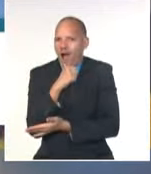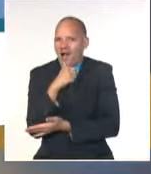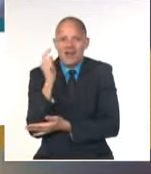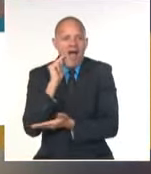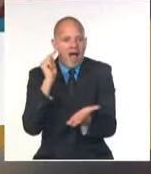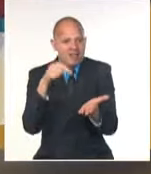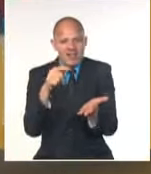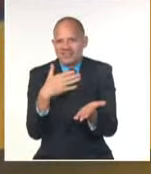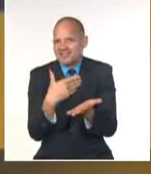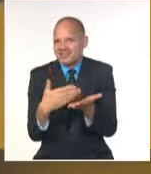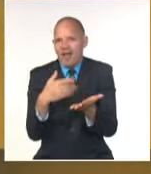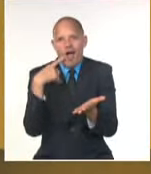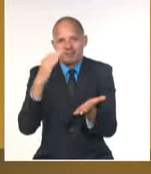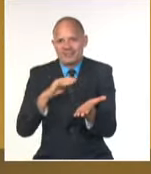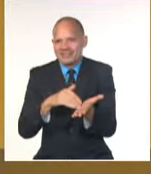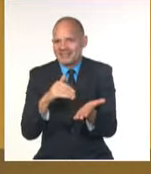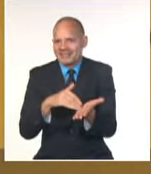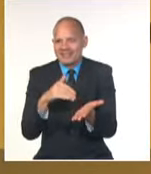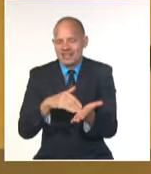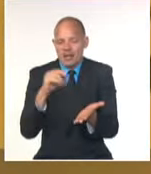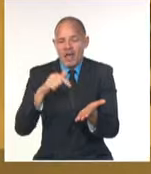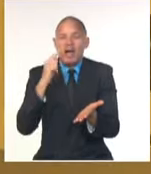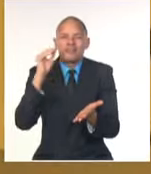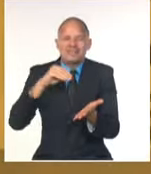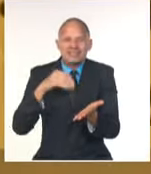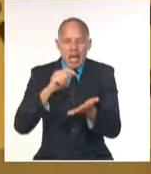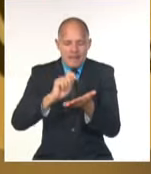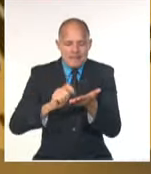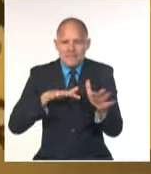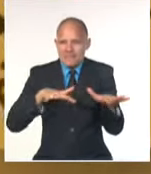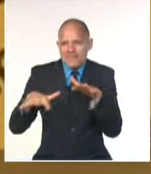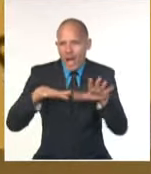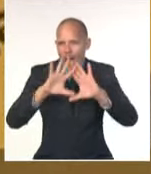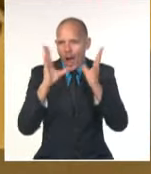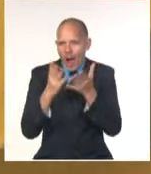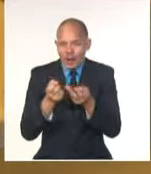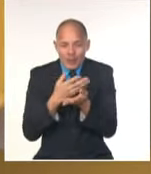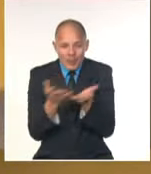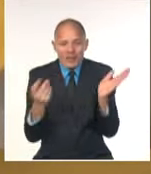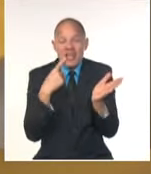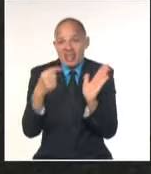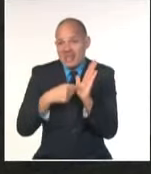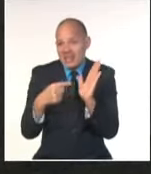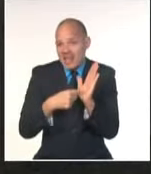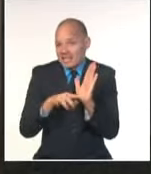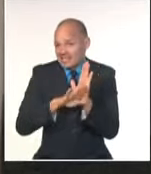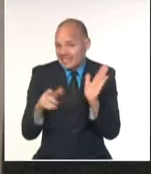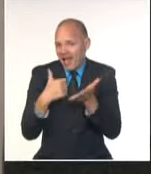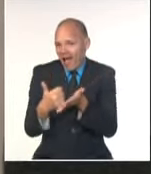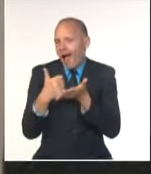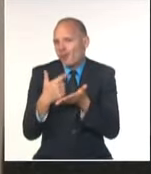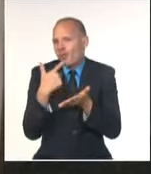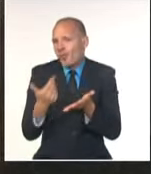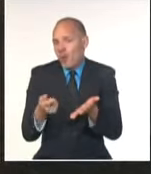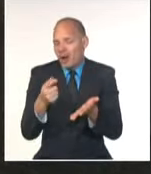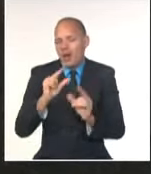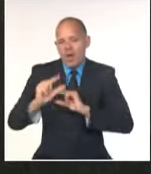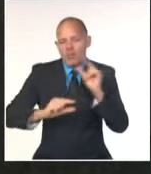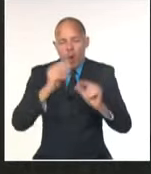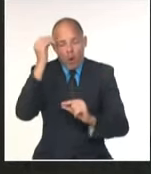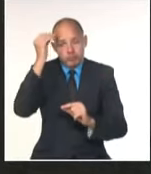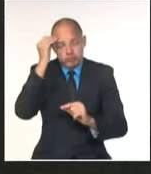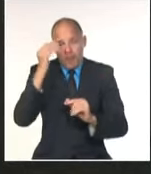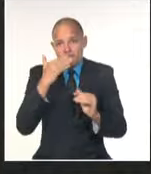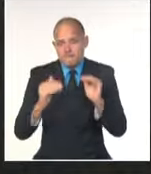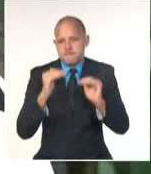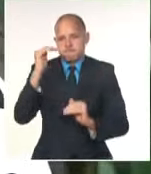tercer perfeccionamiento. O sea, es la bibliografía que se concibió, y que bien usados esos libros nos puede dar un salto en el aprendizaje, en